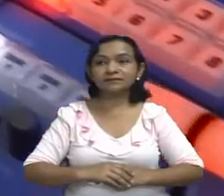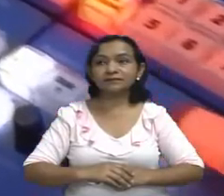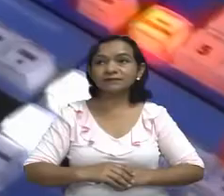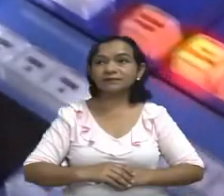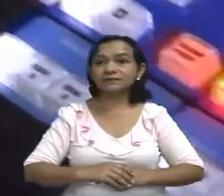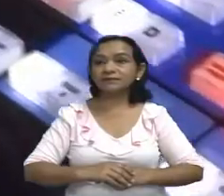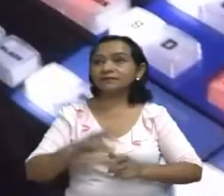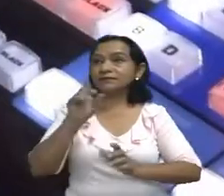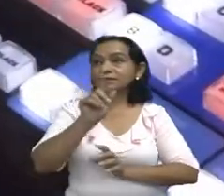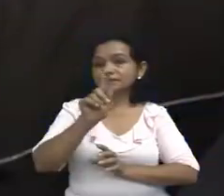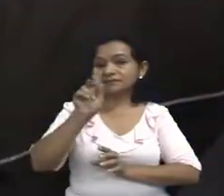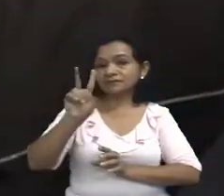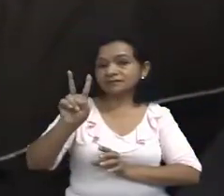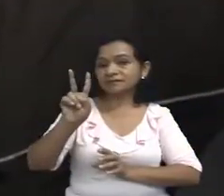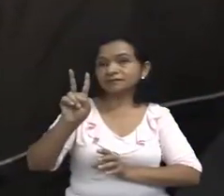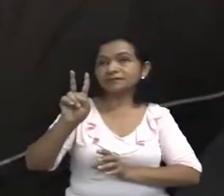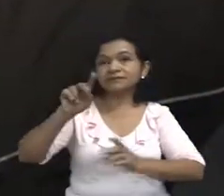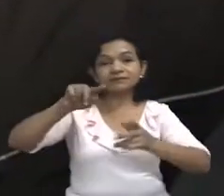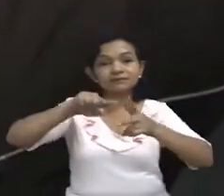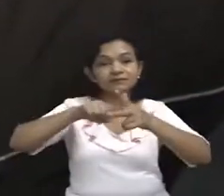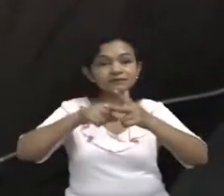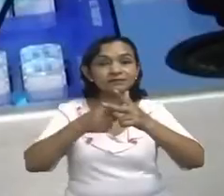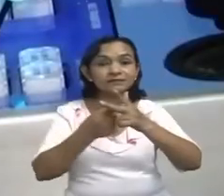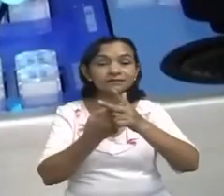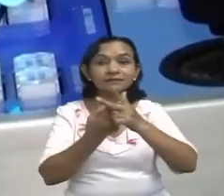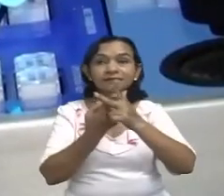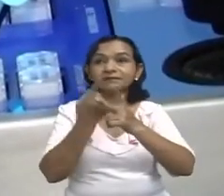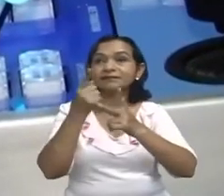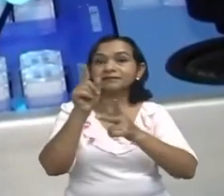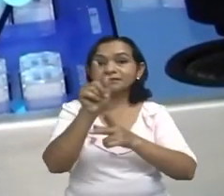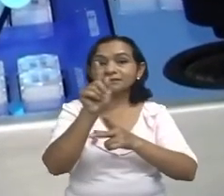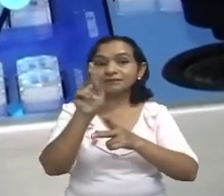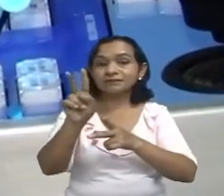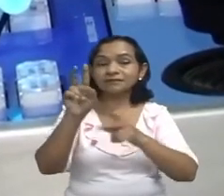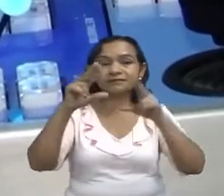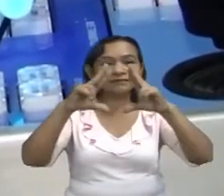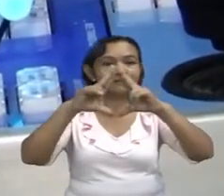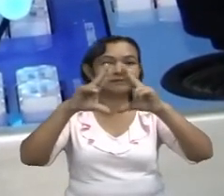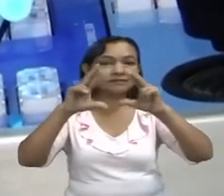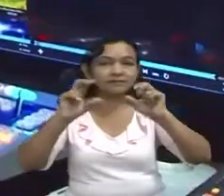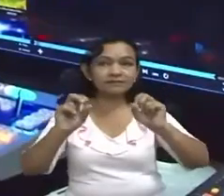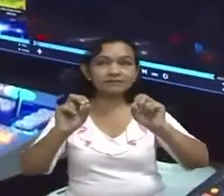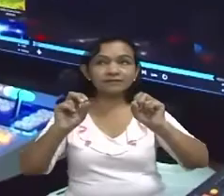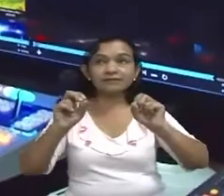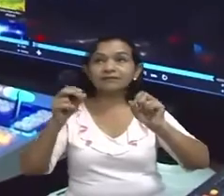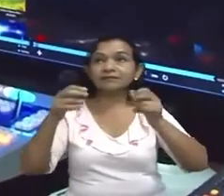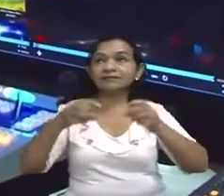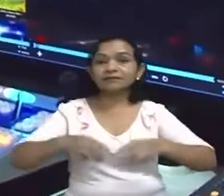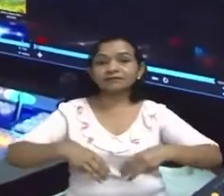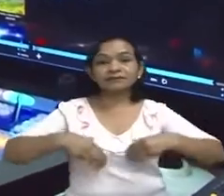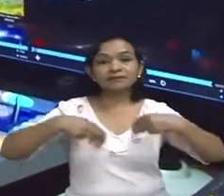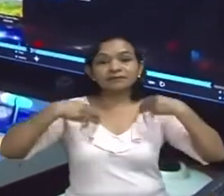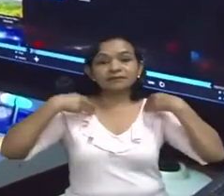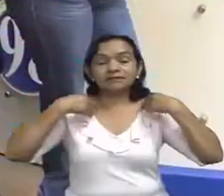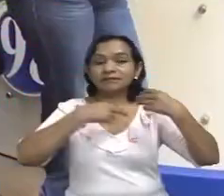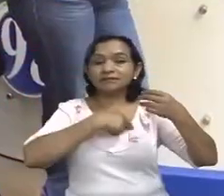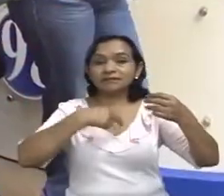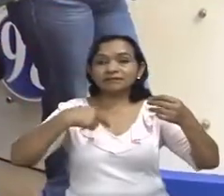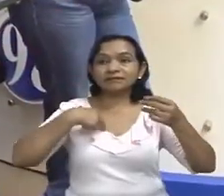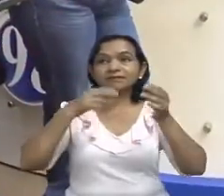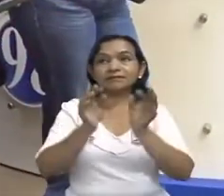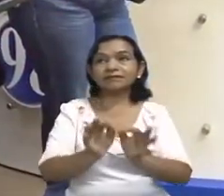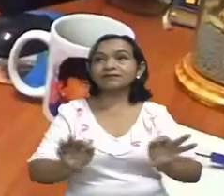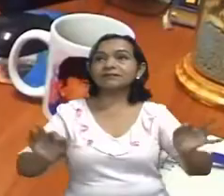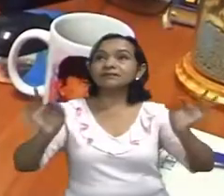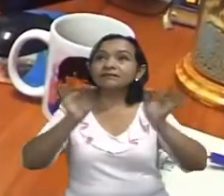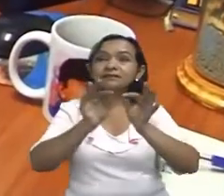El canal parlamentario fue el pionero en la transmisión digital de televisión en Nicaragua. Esta modernidad ha sido una herramienta fundamental